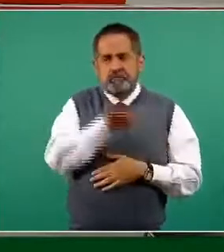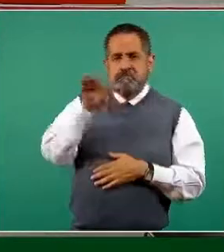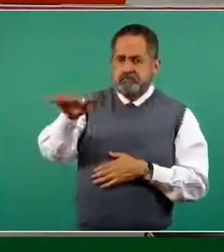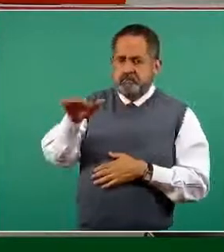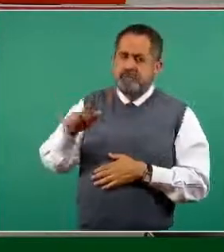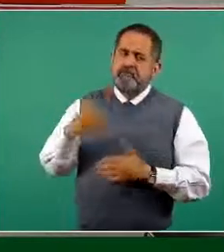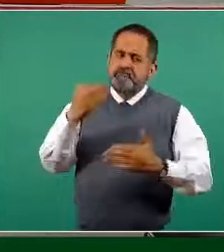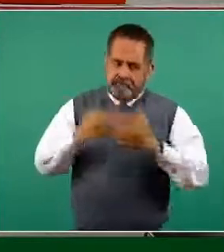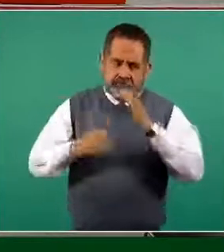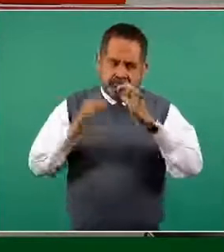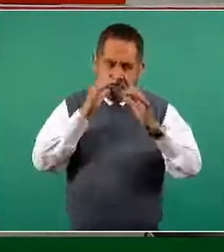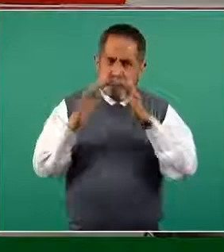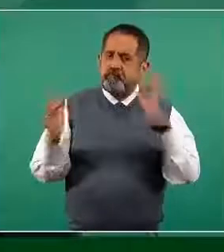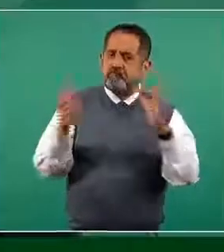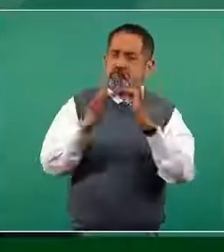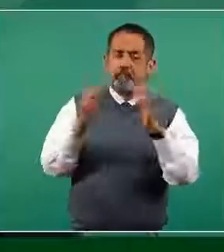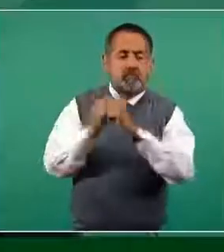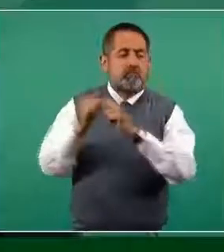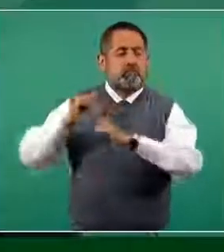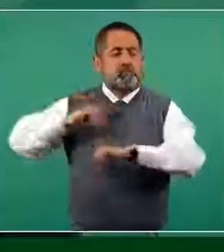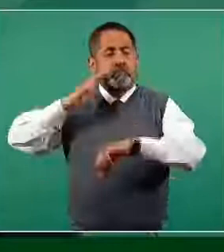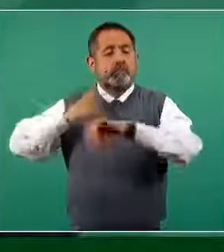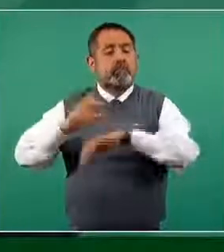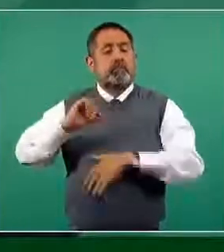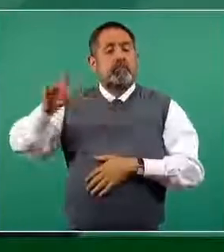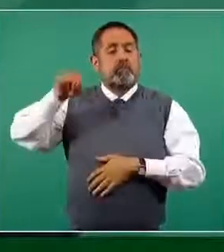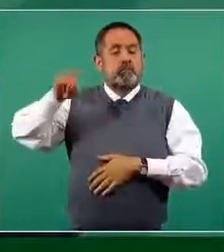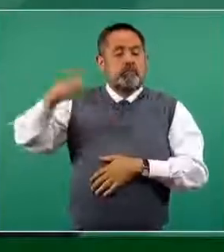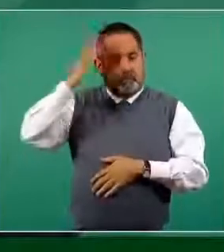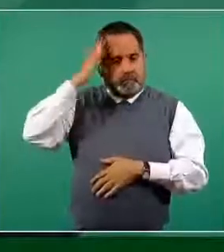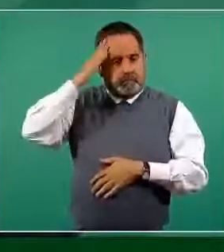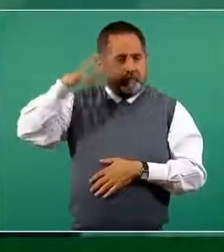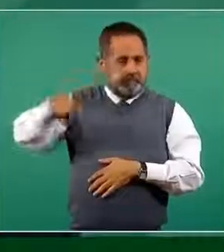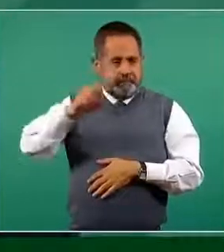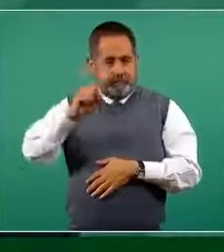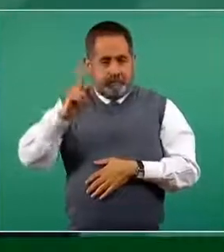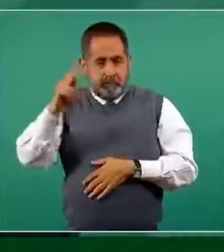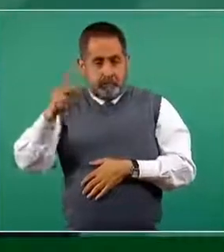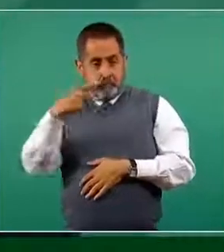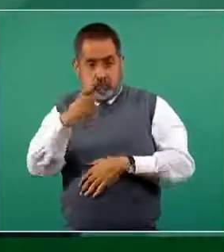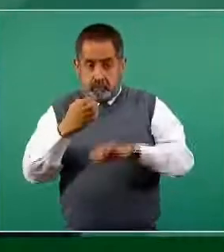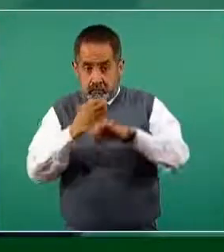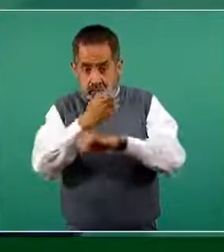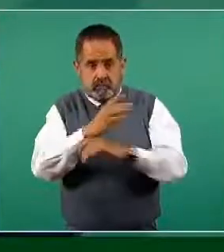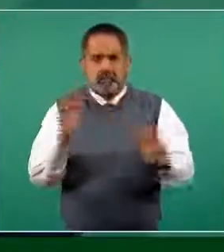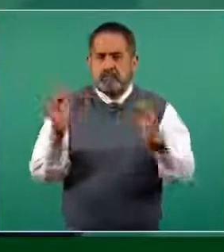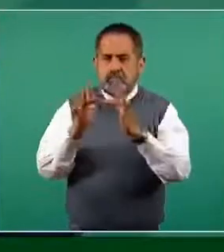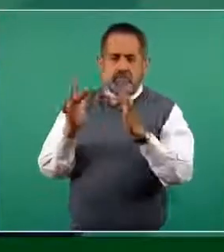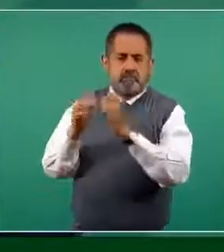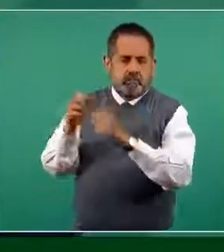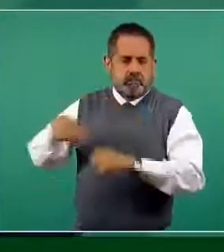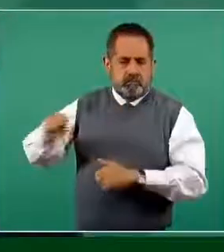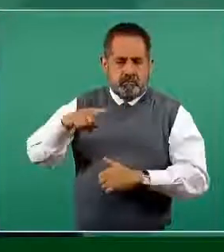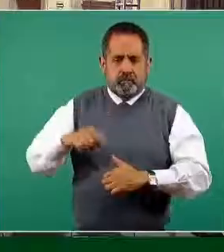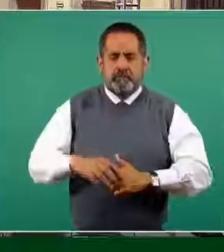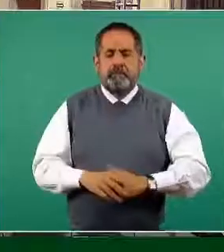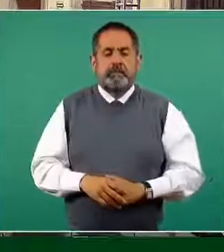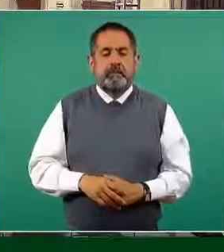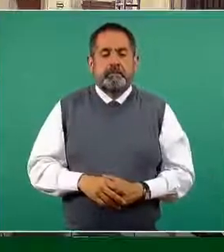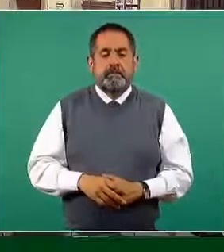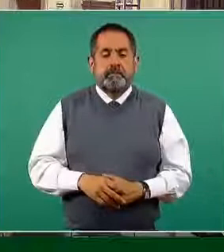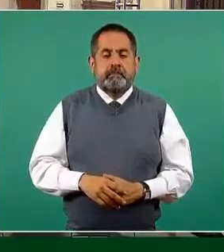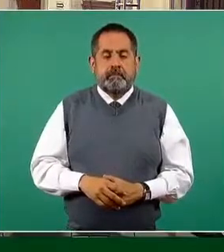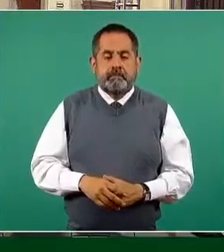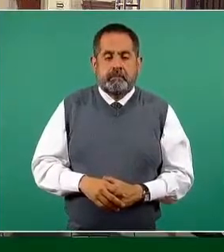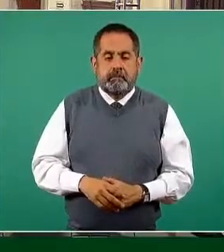de comunicación con la autoridad educativa de la entidad federativa en la que usted reside. Por favor, la siguiente.